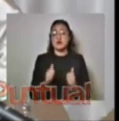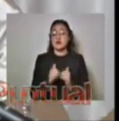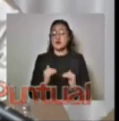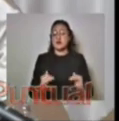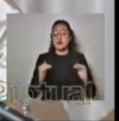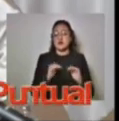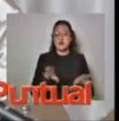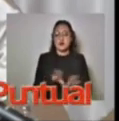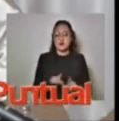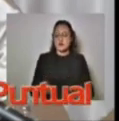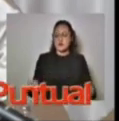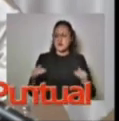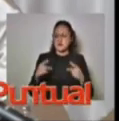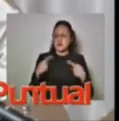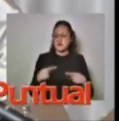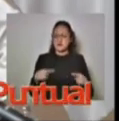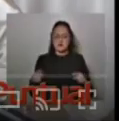de relación